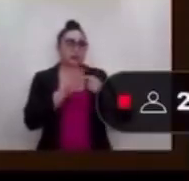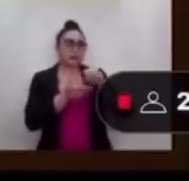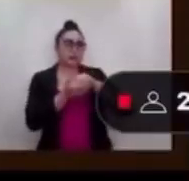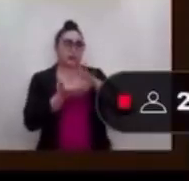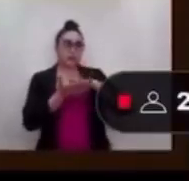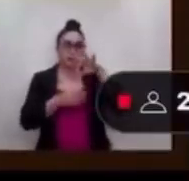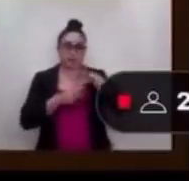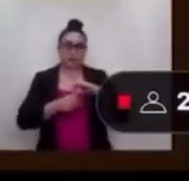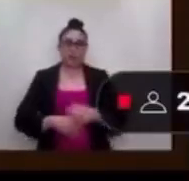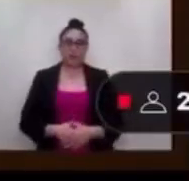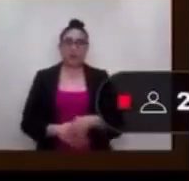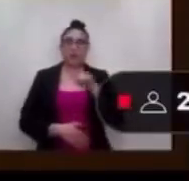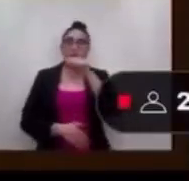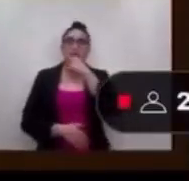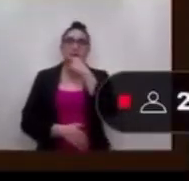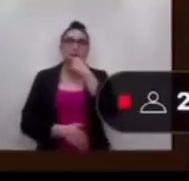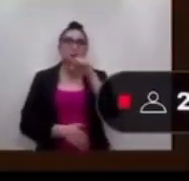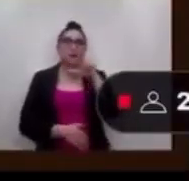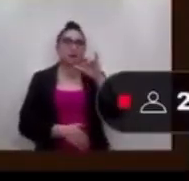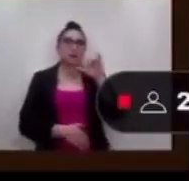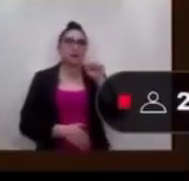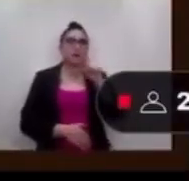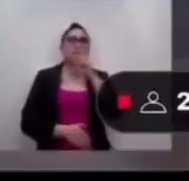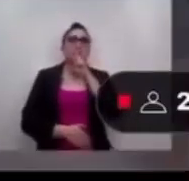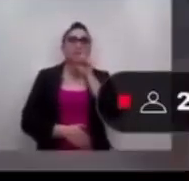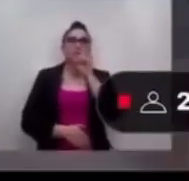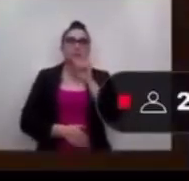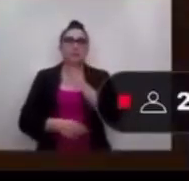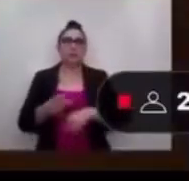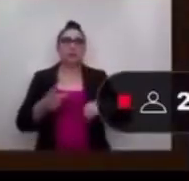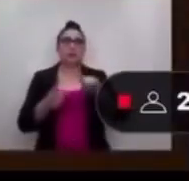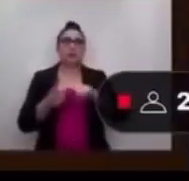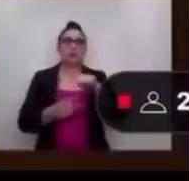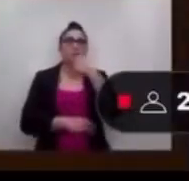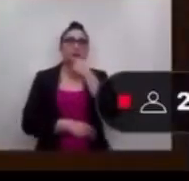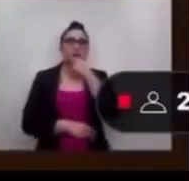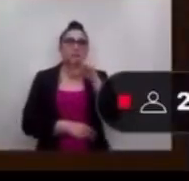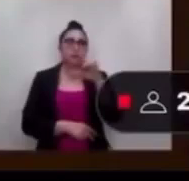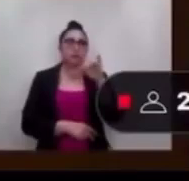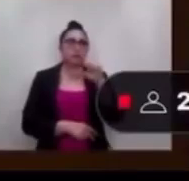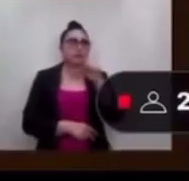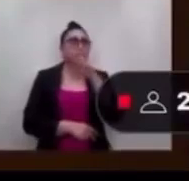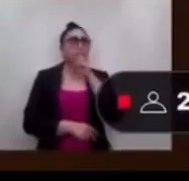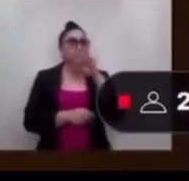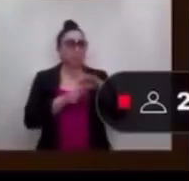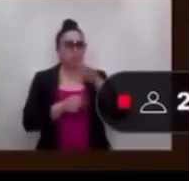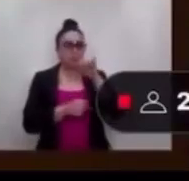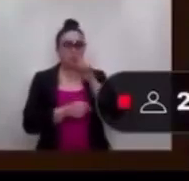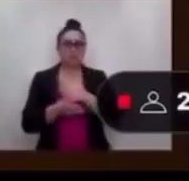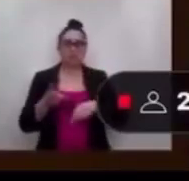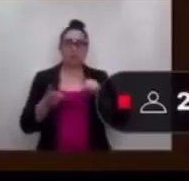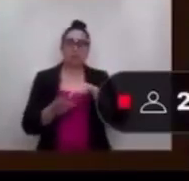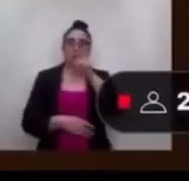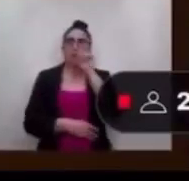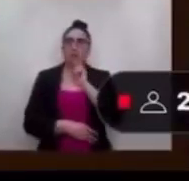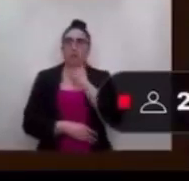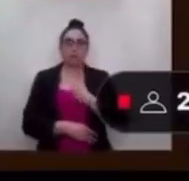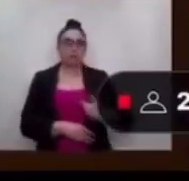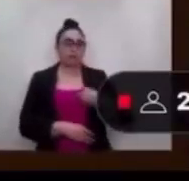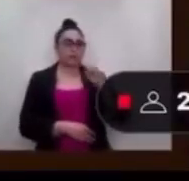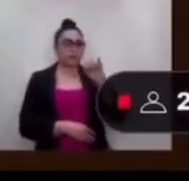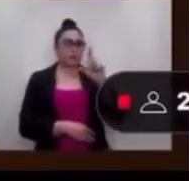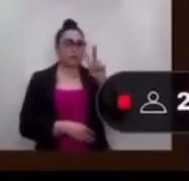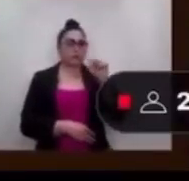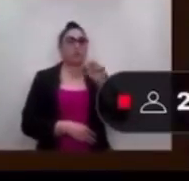Sí, magistrada. Magistrado José Luis Ceballos Daza. A favor. Magistrado Luis Enrique Rivero Carrera. A favor. Magistrada María Silva Rojas. A